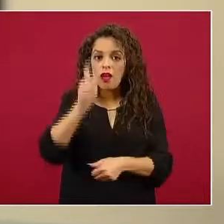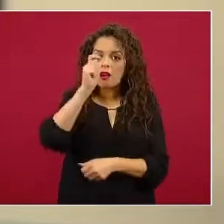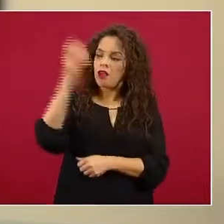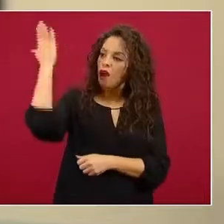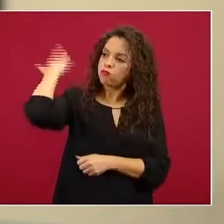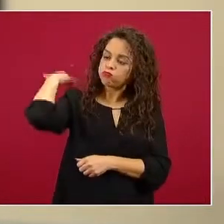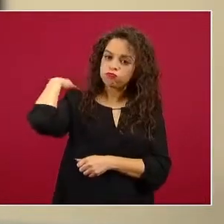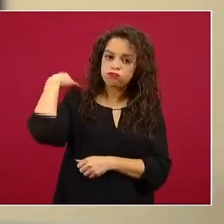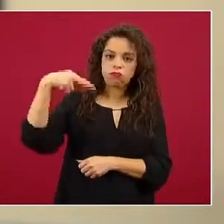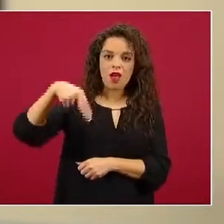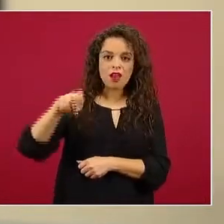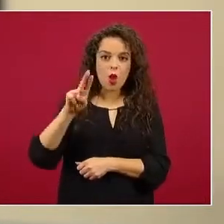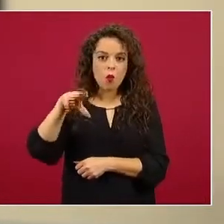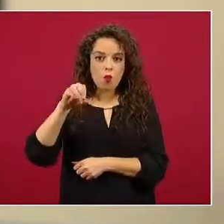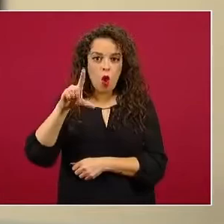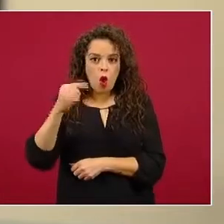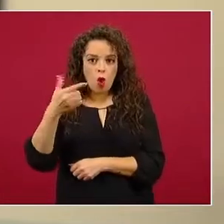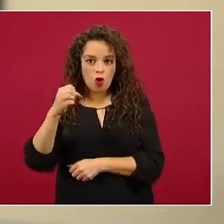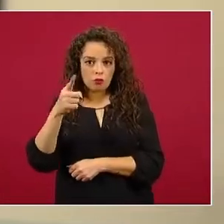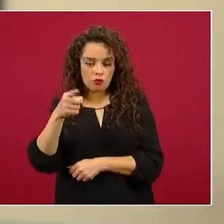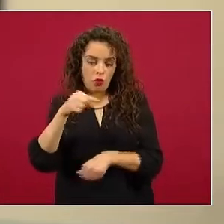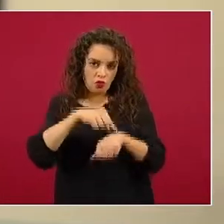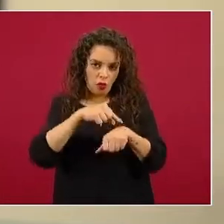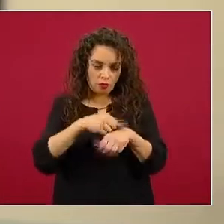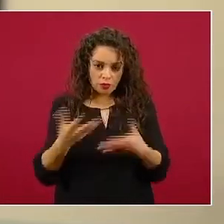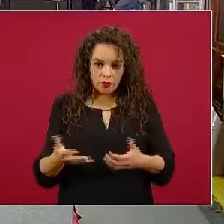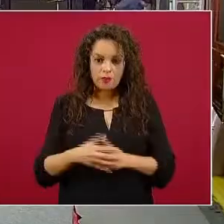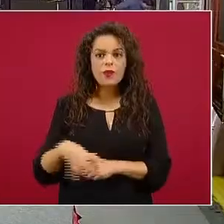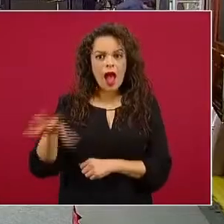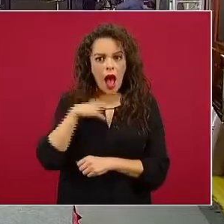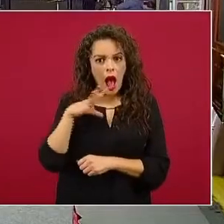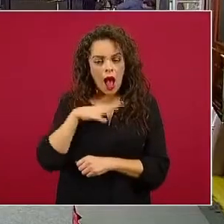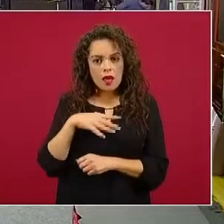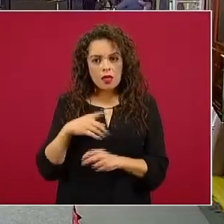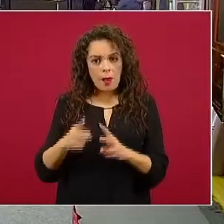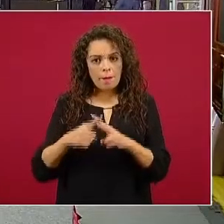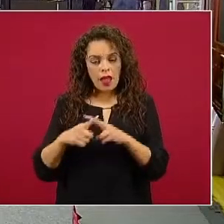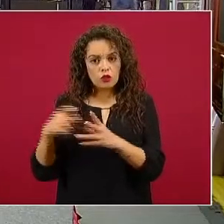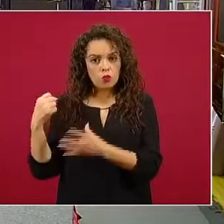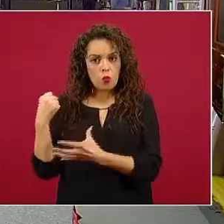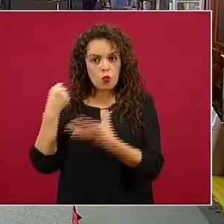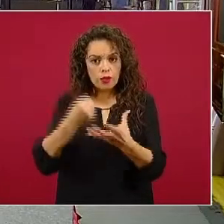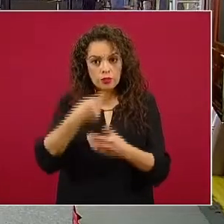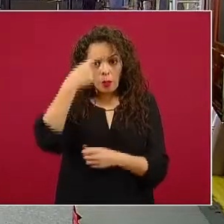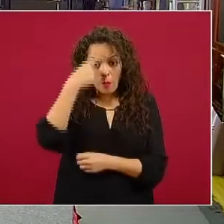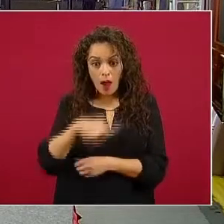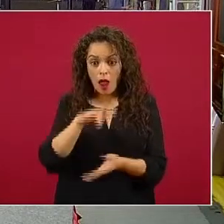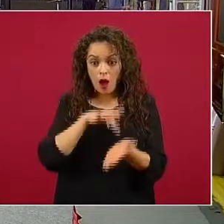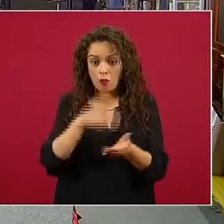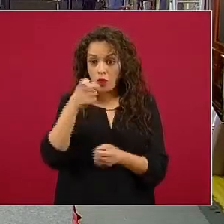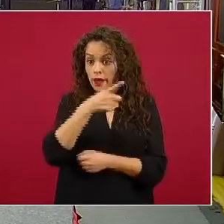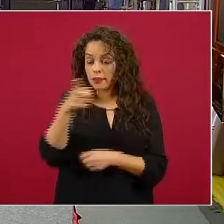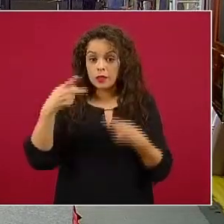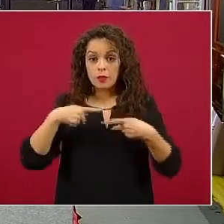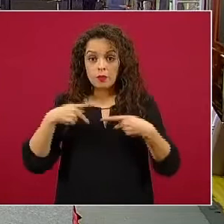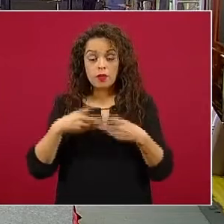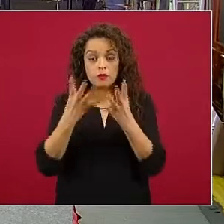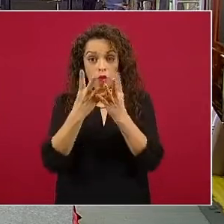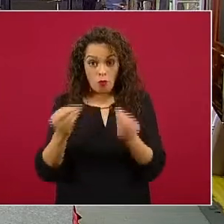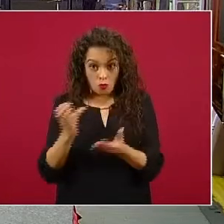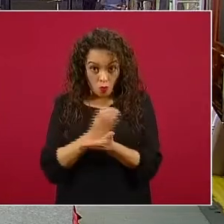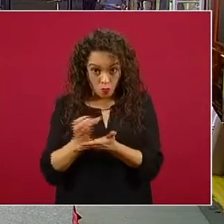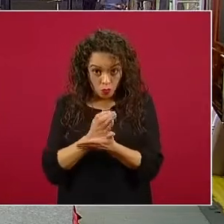¿Hay algún plan, presupuesto para estas personas que se recuperan? Esa es una. Y la otra es,